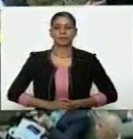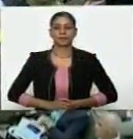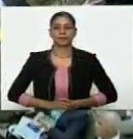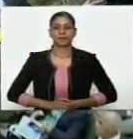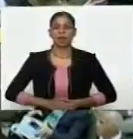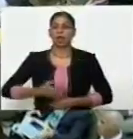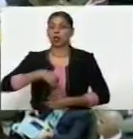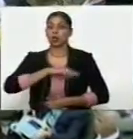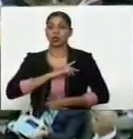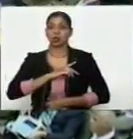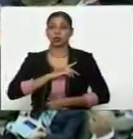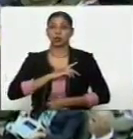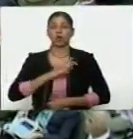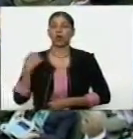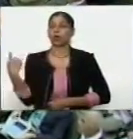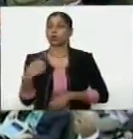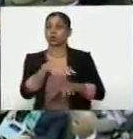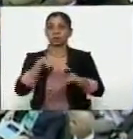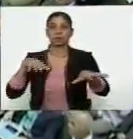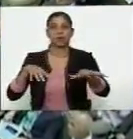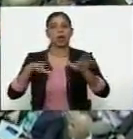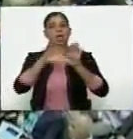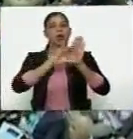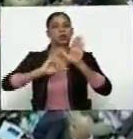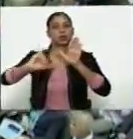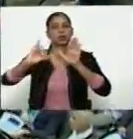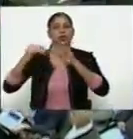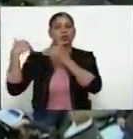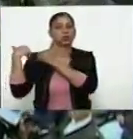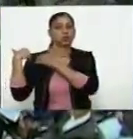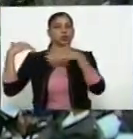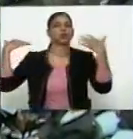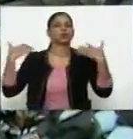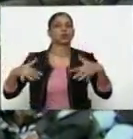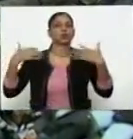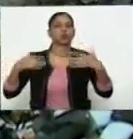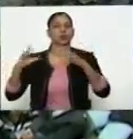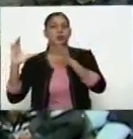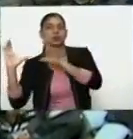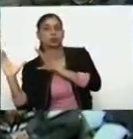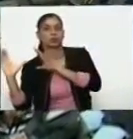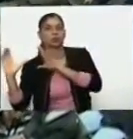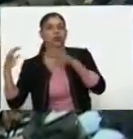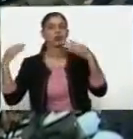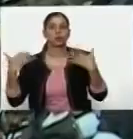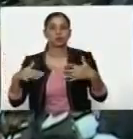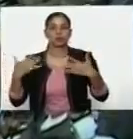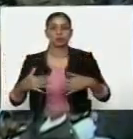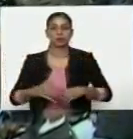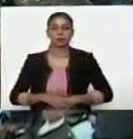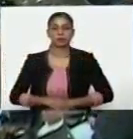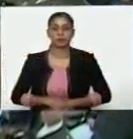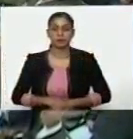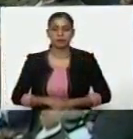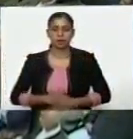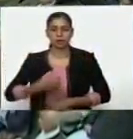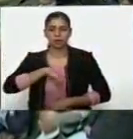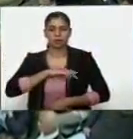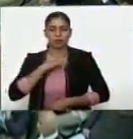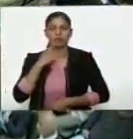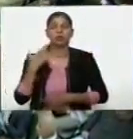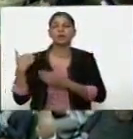Tenemos como constituyente una alta responsabilidad en esta situación. Y yo elaboraré un